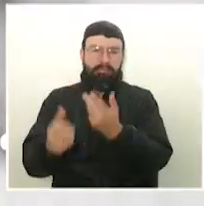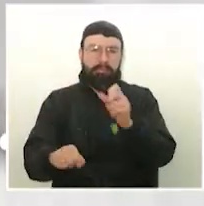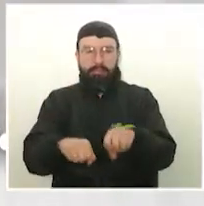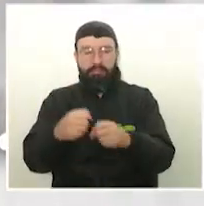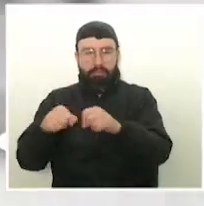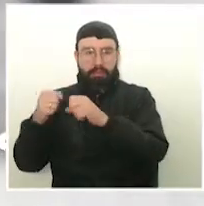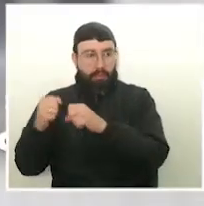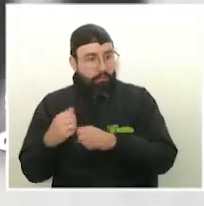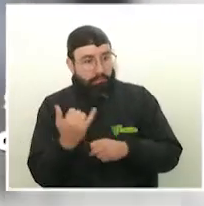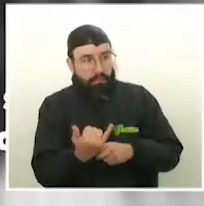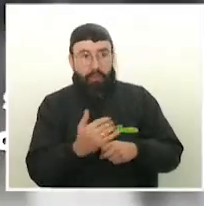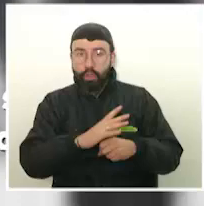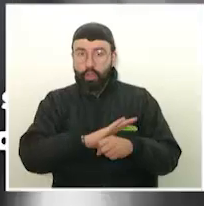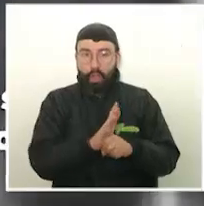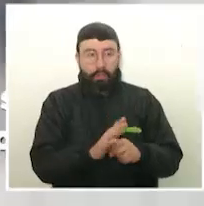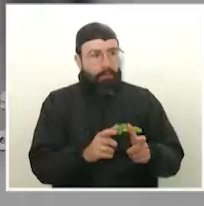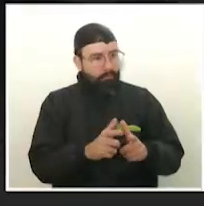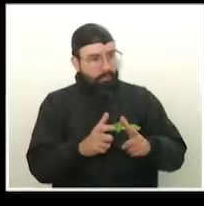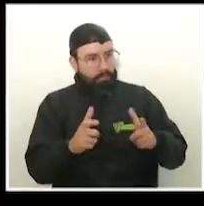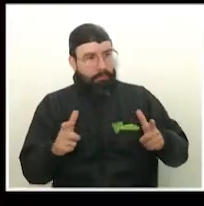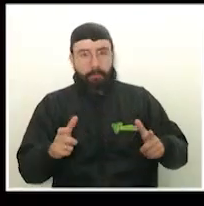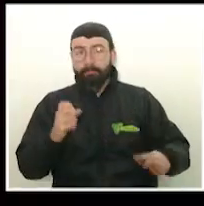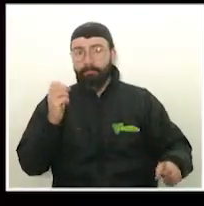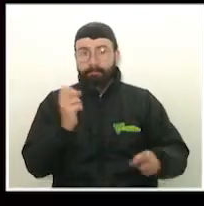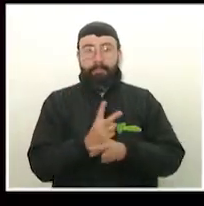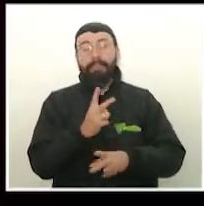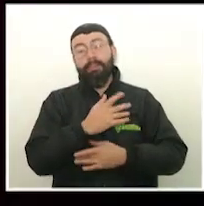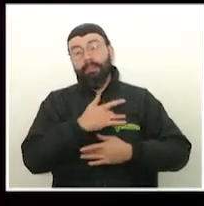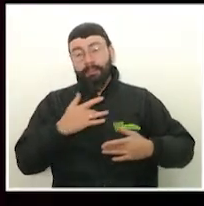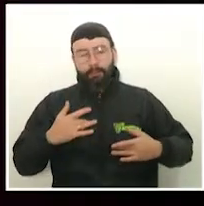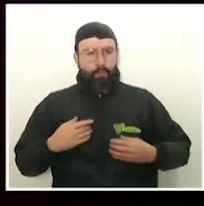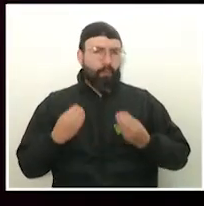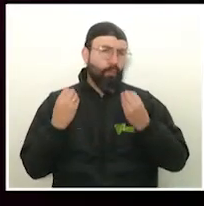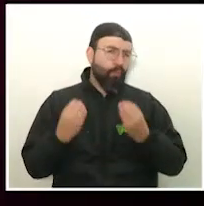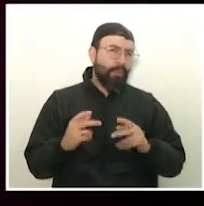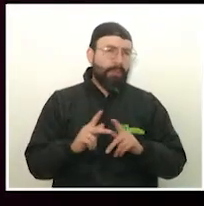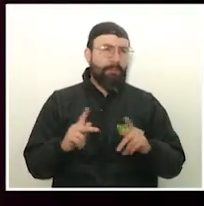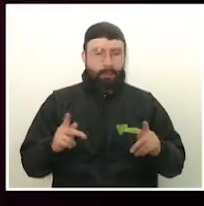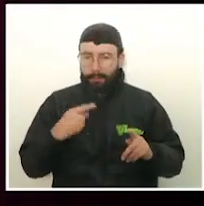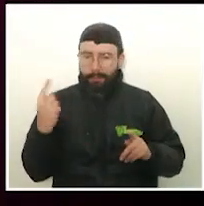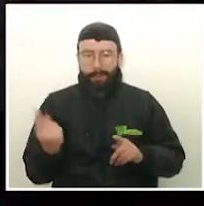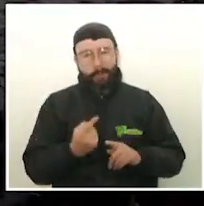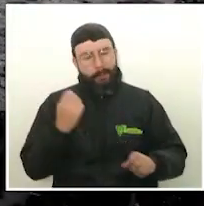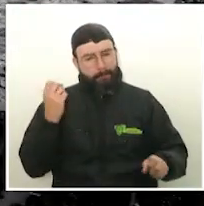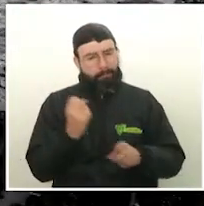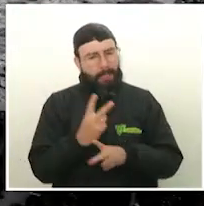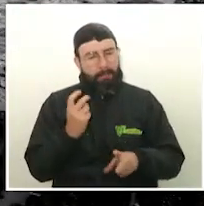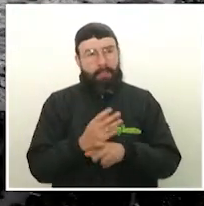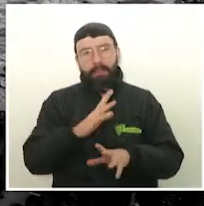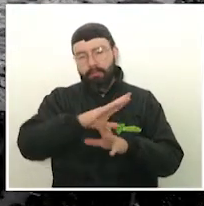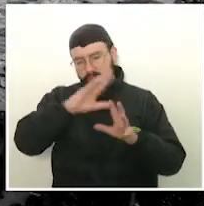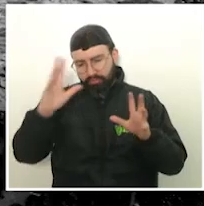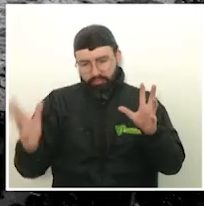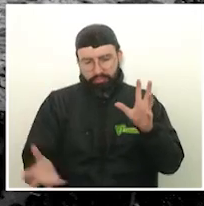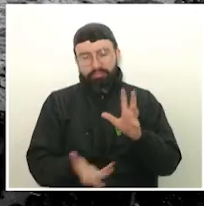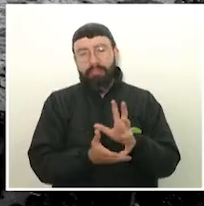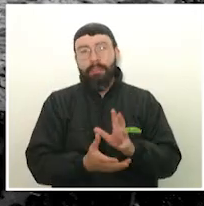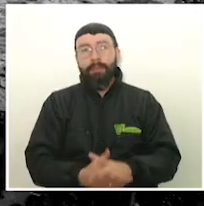de COVID-19 pone en riesgo la salud de millones de personas en todo el mundo.